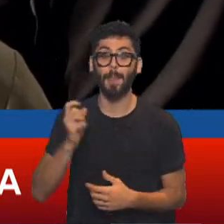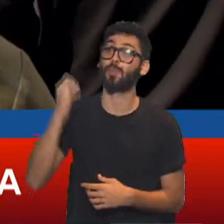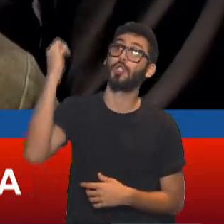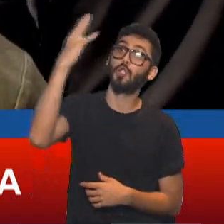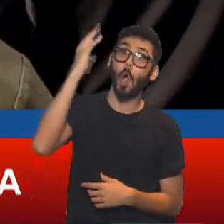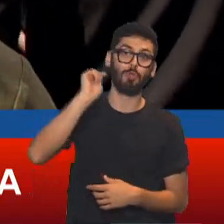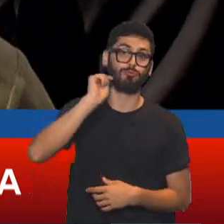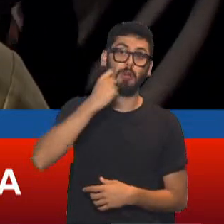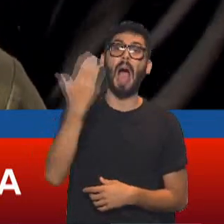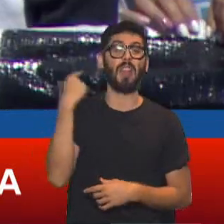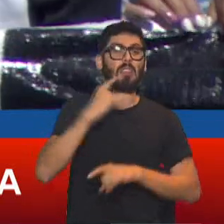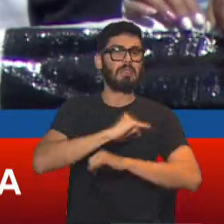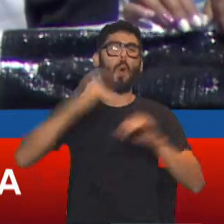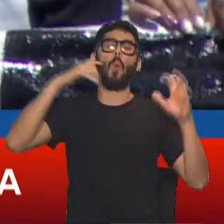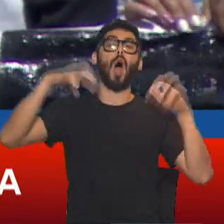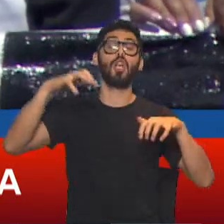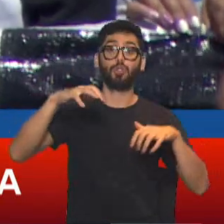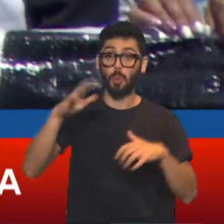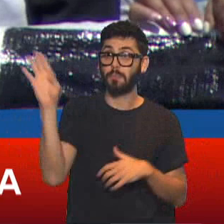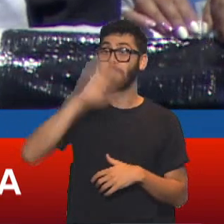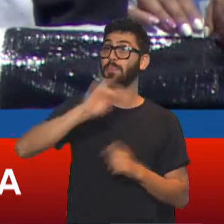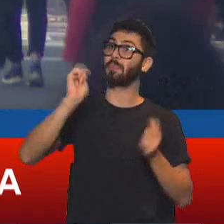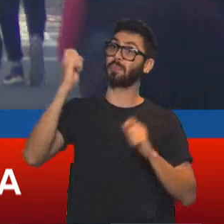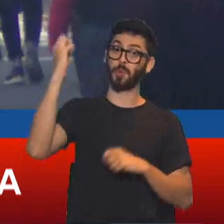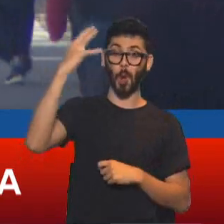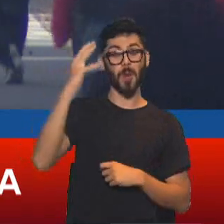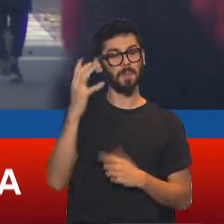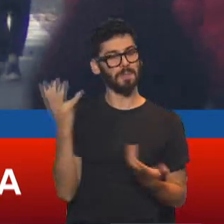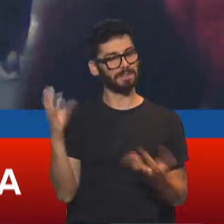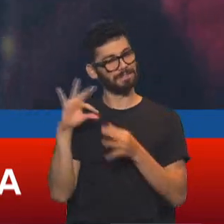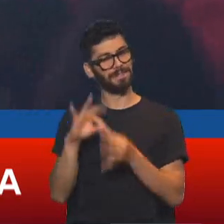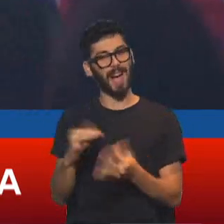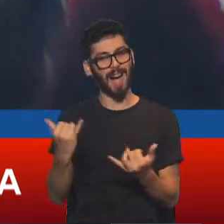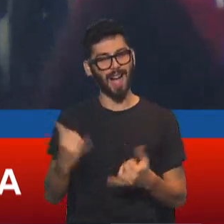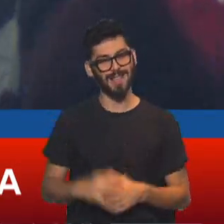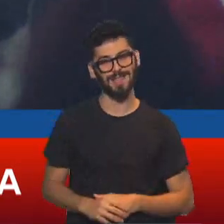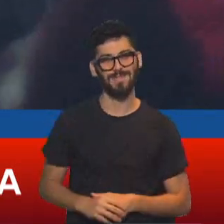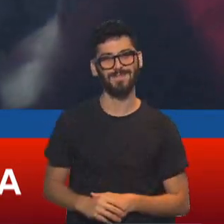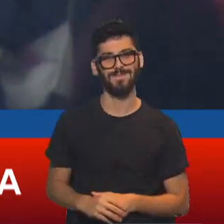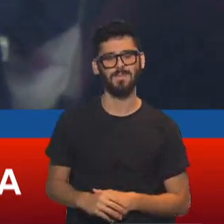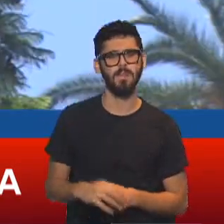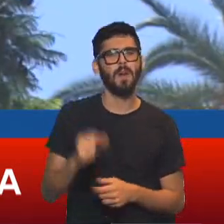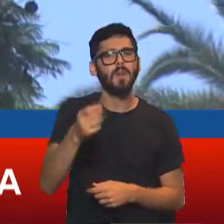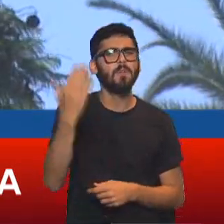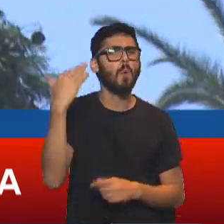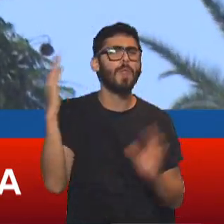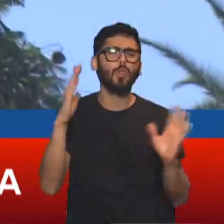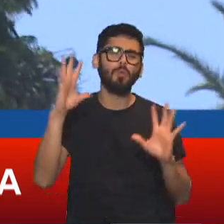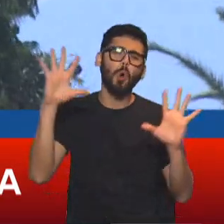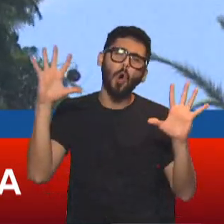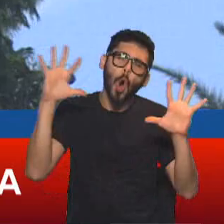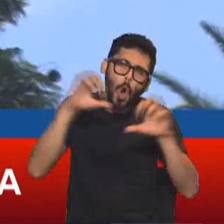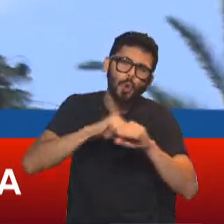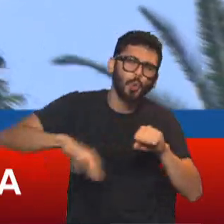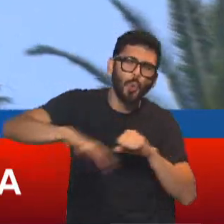un lindo clima, cuando decían que iba a llover, debe ser por algo. ¿Cómo recuerdan ese periodo oscuro de nuestro país? Mirá,